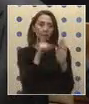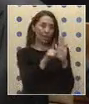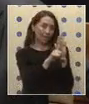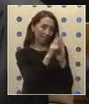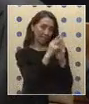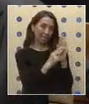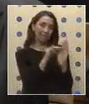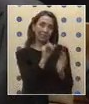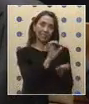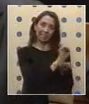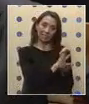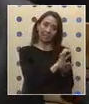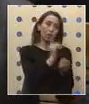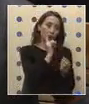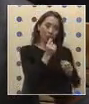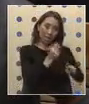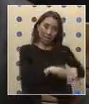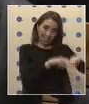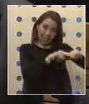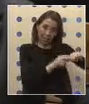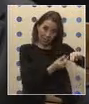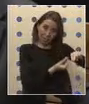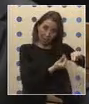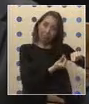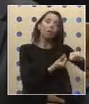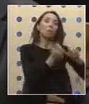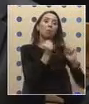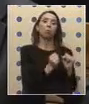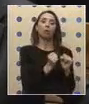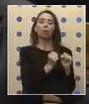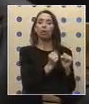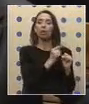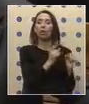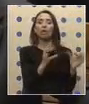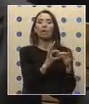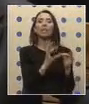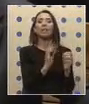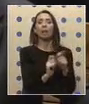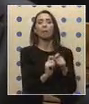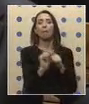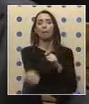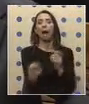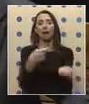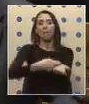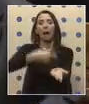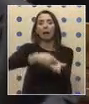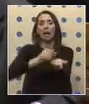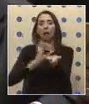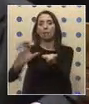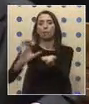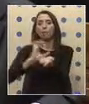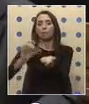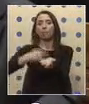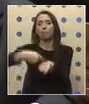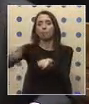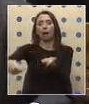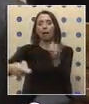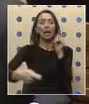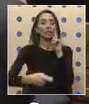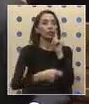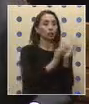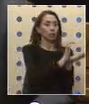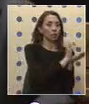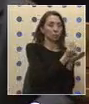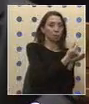tuviera plata, podría hacer mucha. La facultad del Estado está muy ligado a pagar, porque el Estado, esto se congela, pero si el Estado tiene plata, en